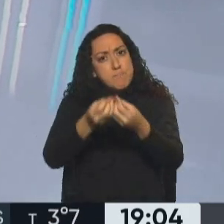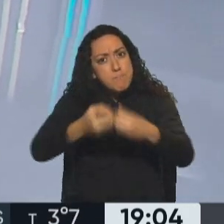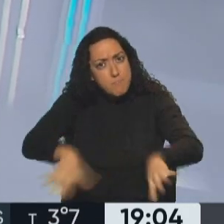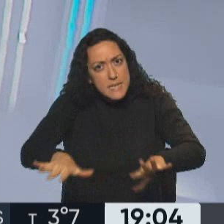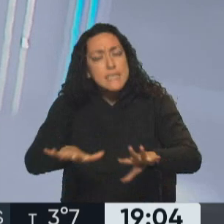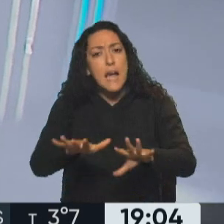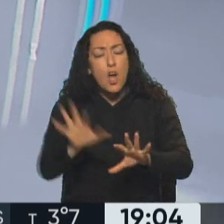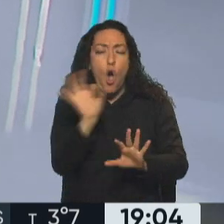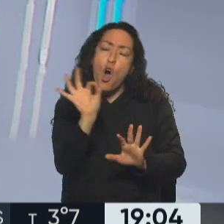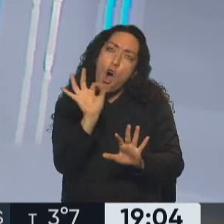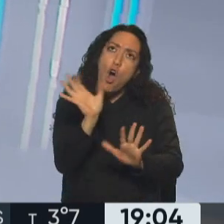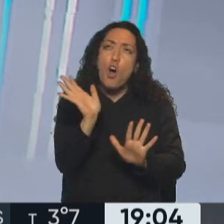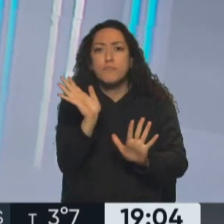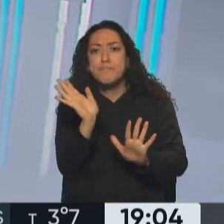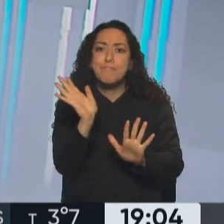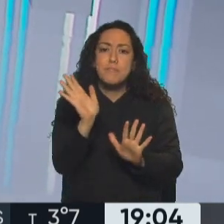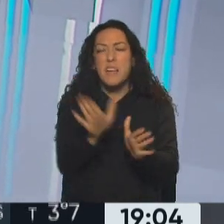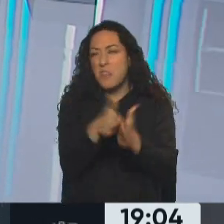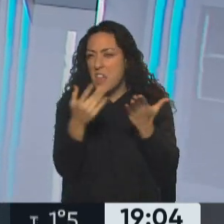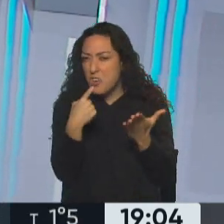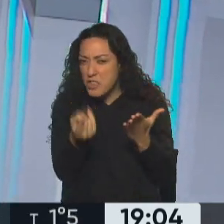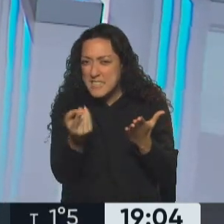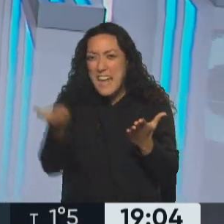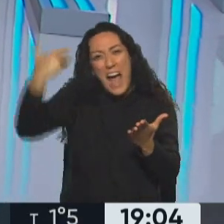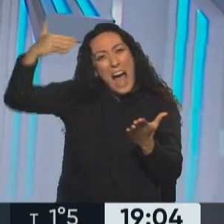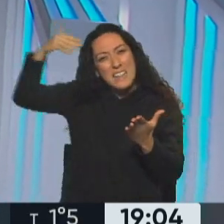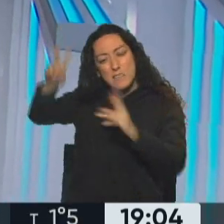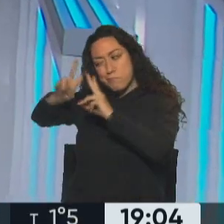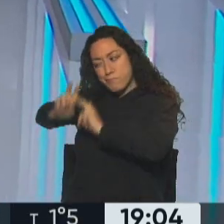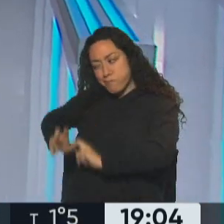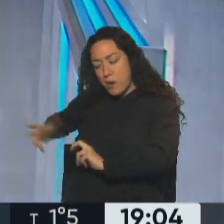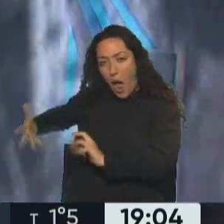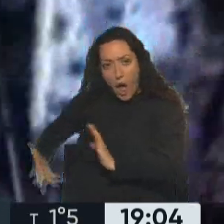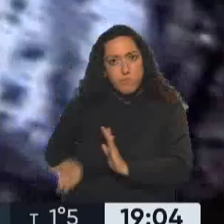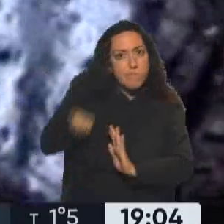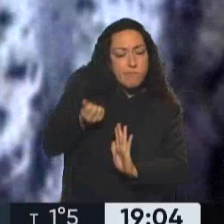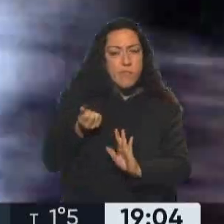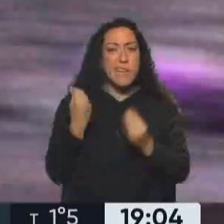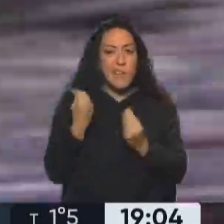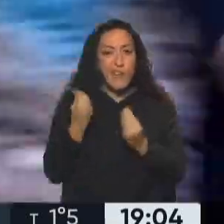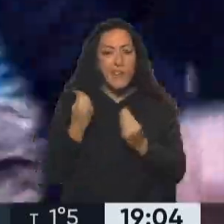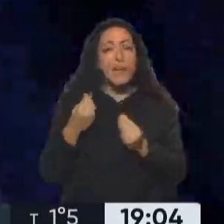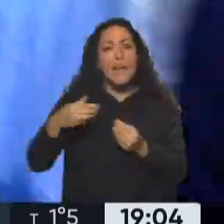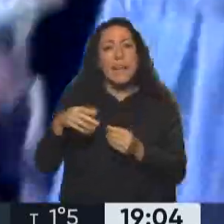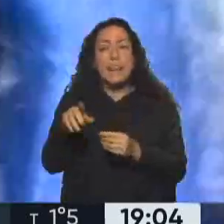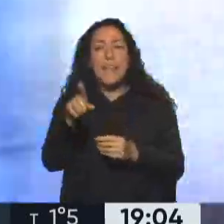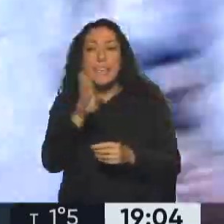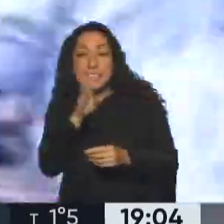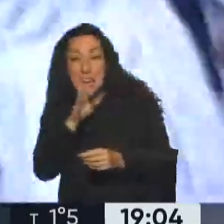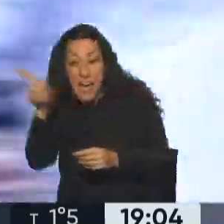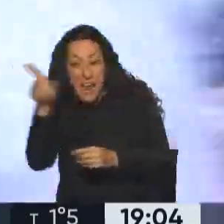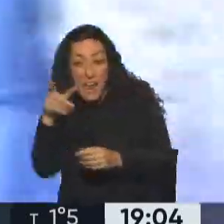o rescata dice el diario una investigación donde los servicios secretos de israel el